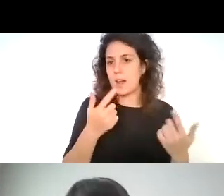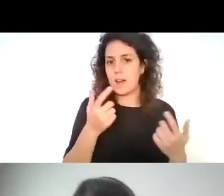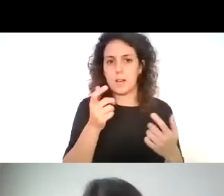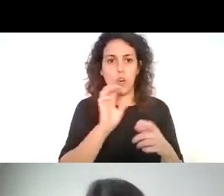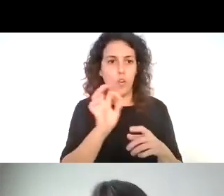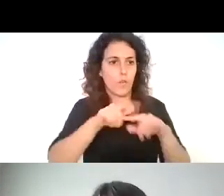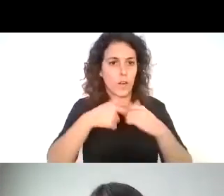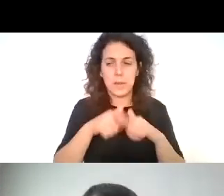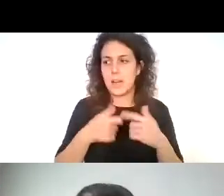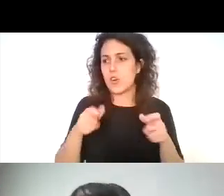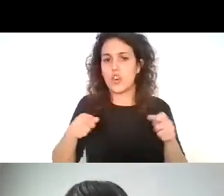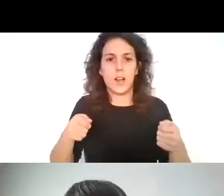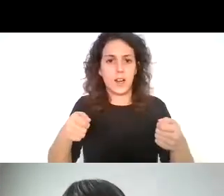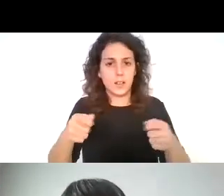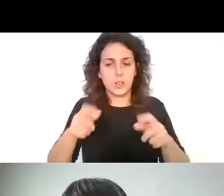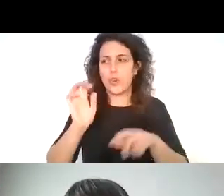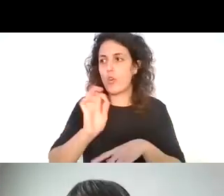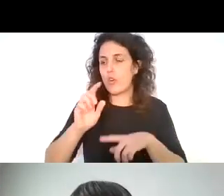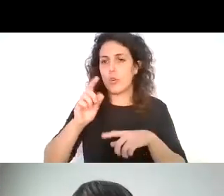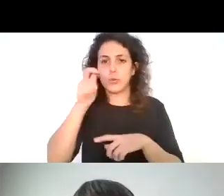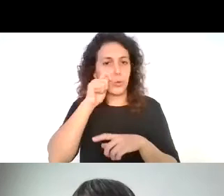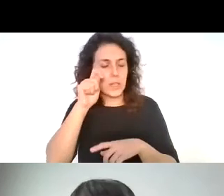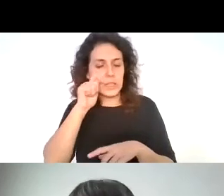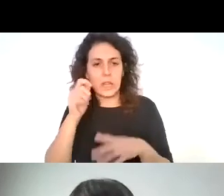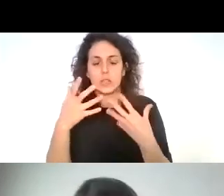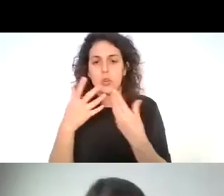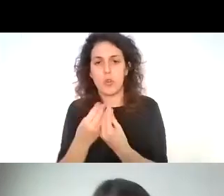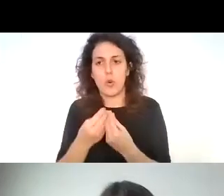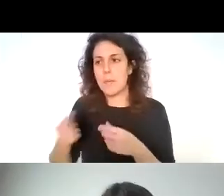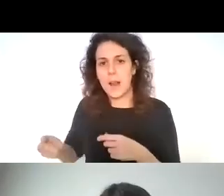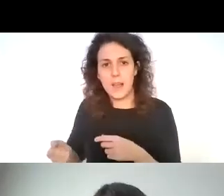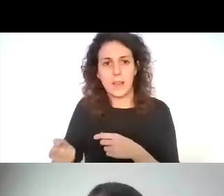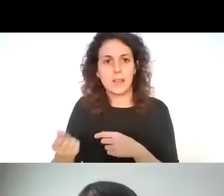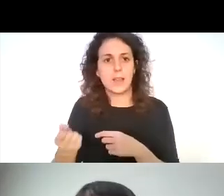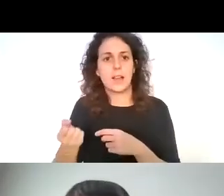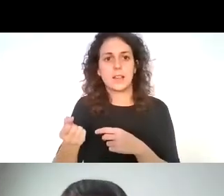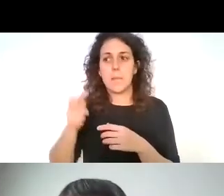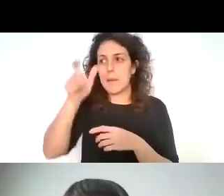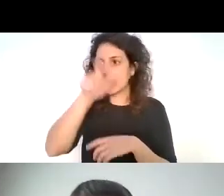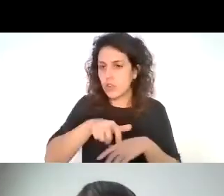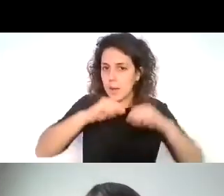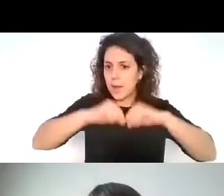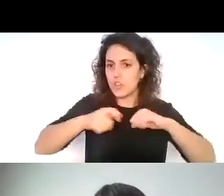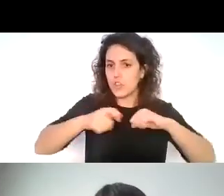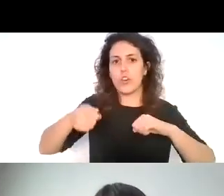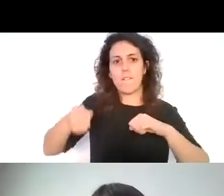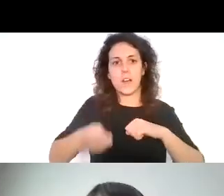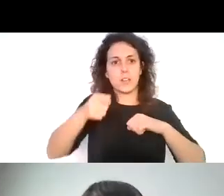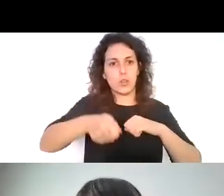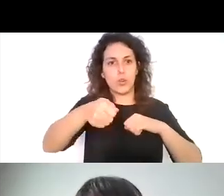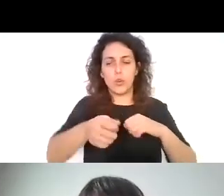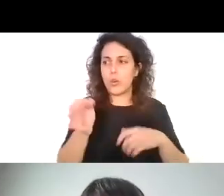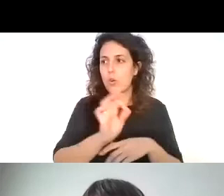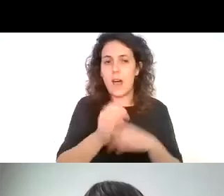los carritos, los turistas con maletas, pues, la persona mayor que va con el bastón, o alguno